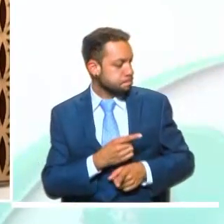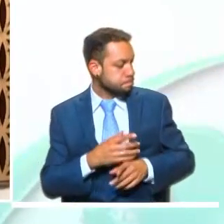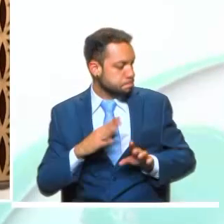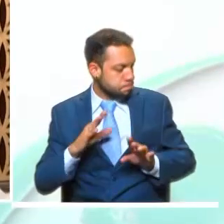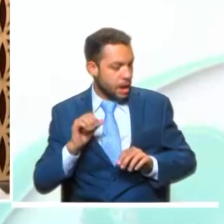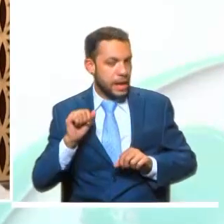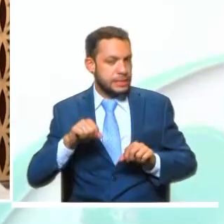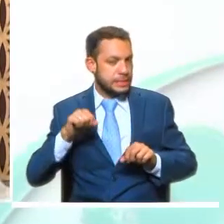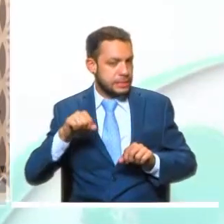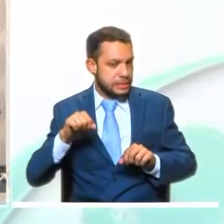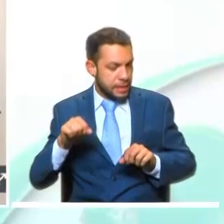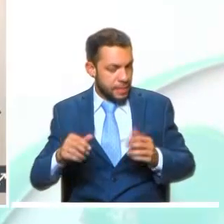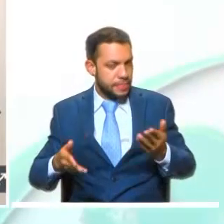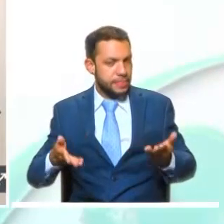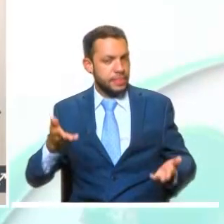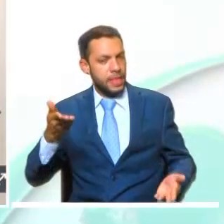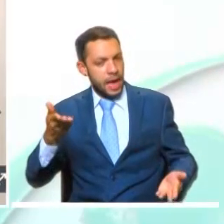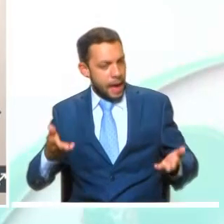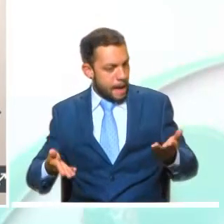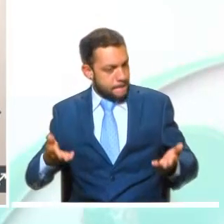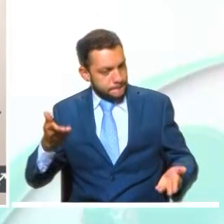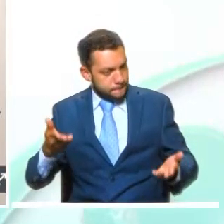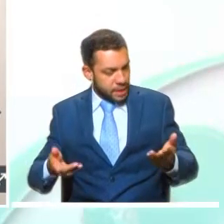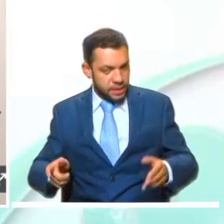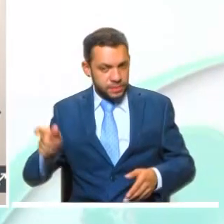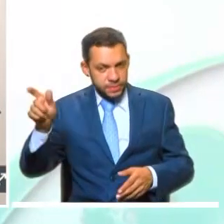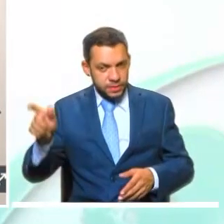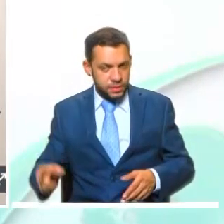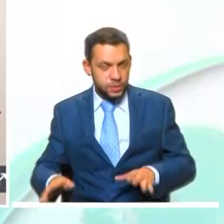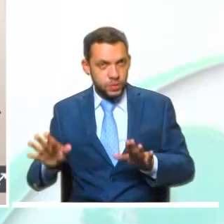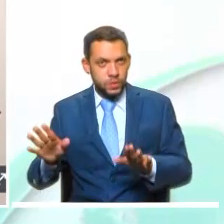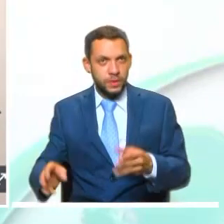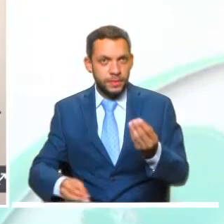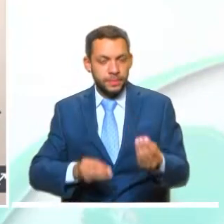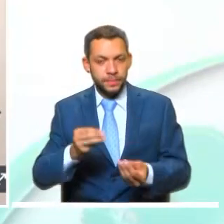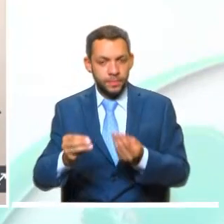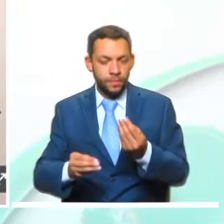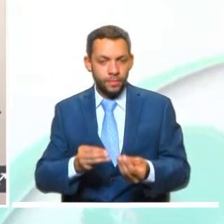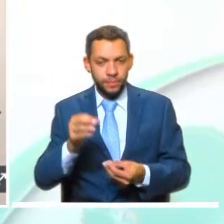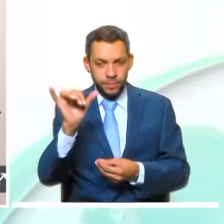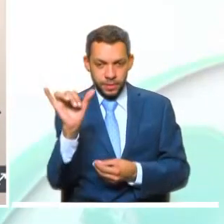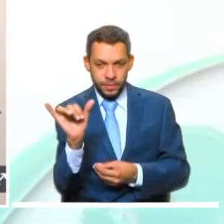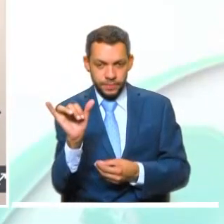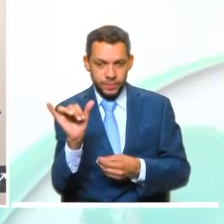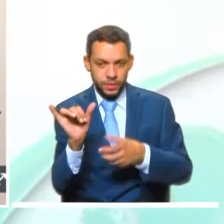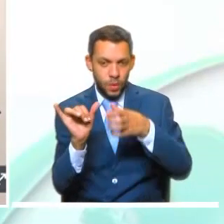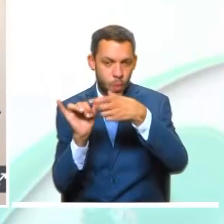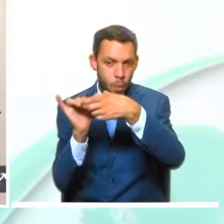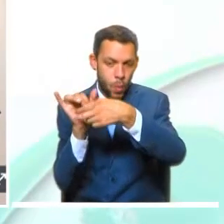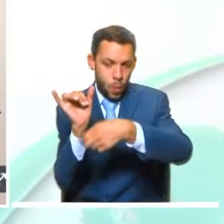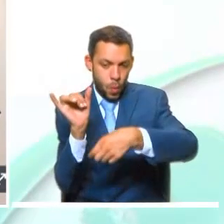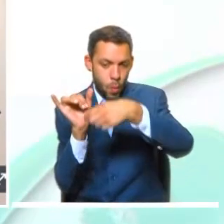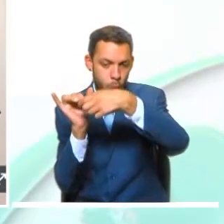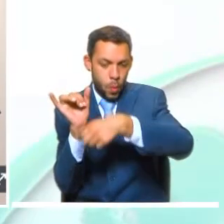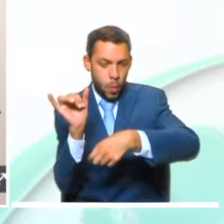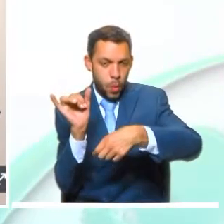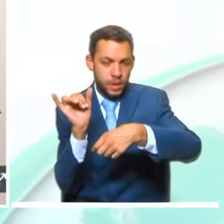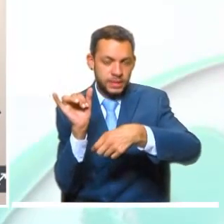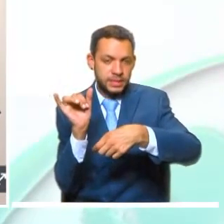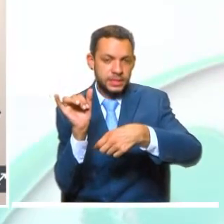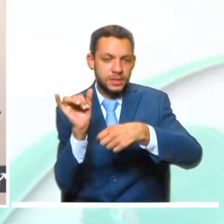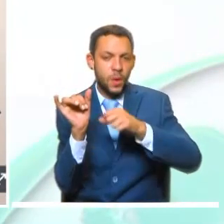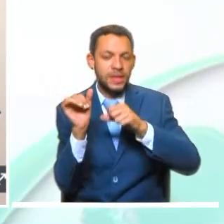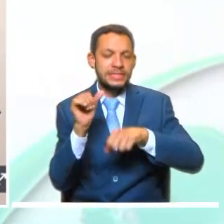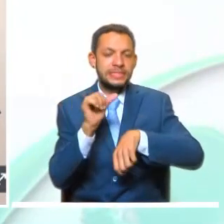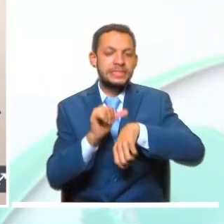habría que saber si esa histerectomía histerectomía es que le quitaron el útero el útero no se llamaba útero se le llamaba pero